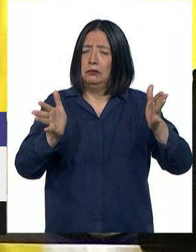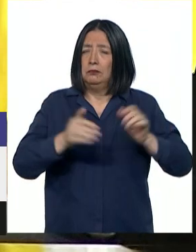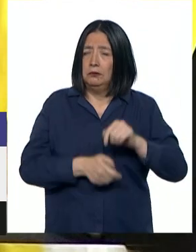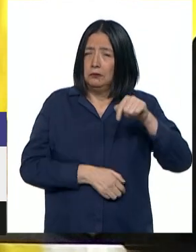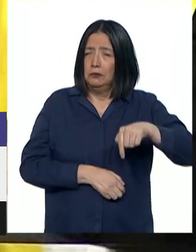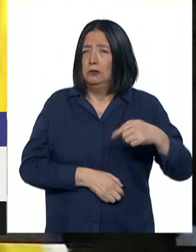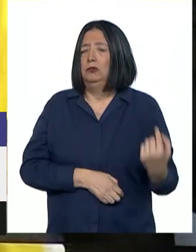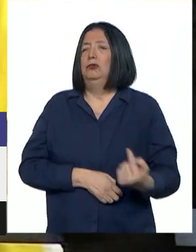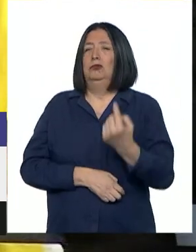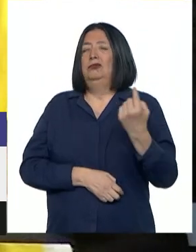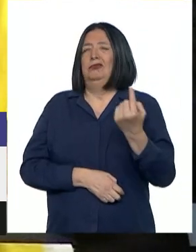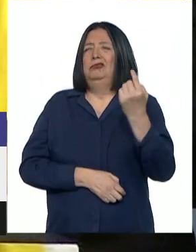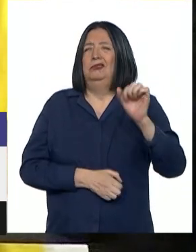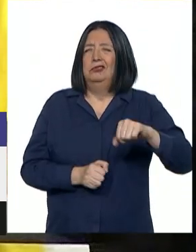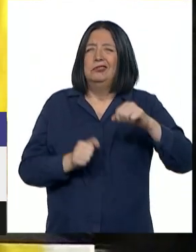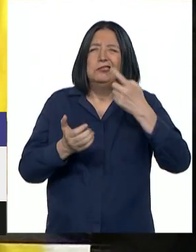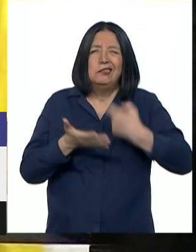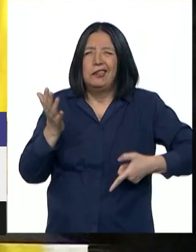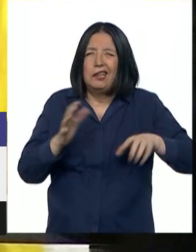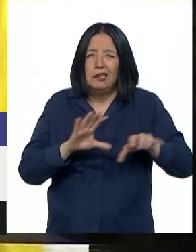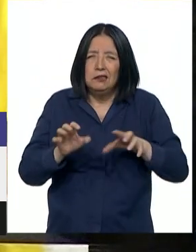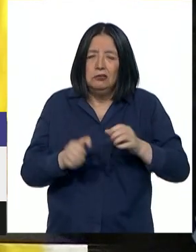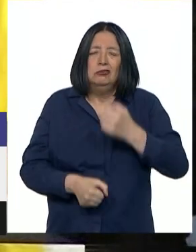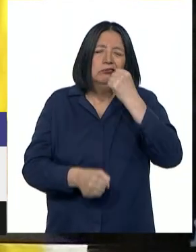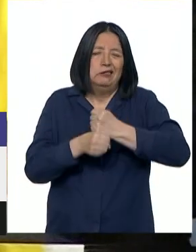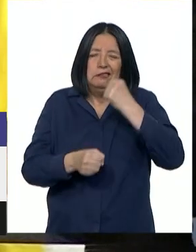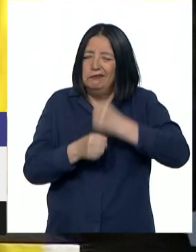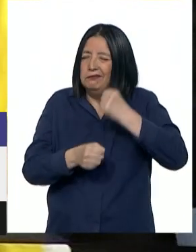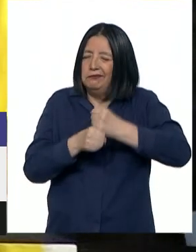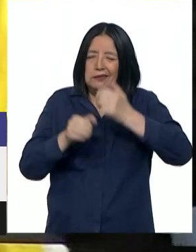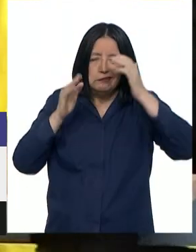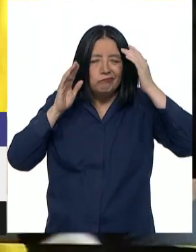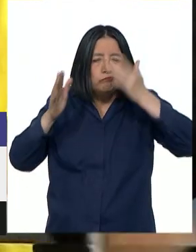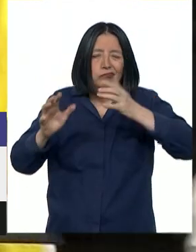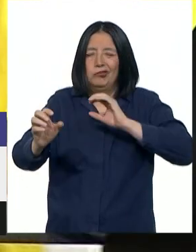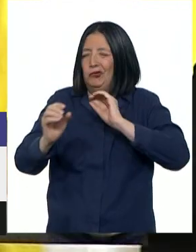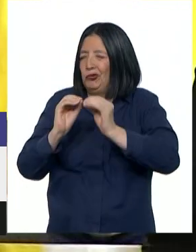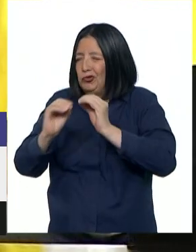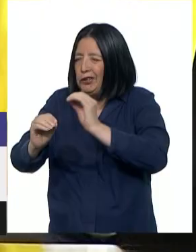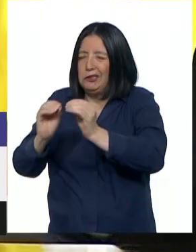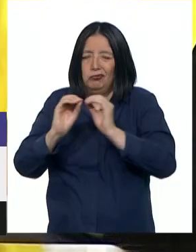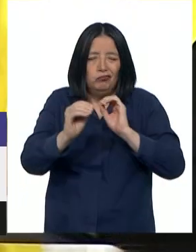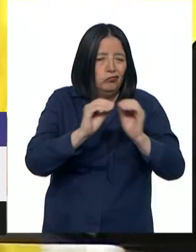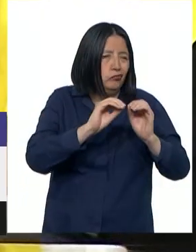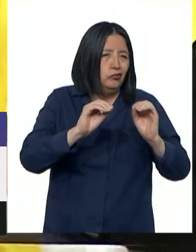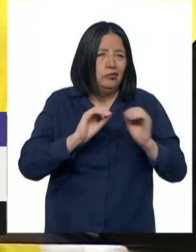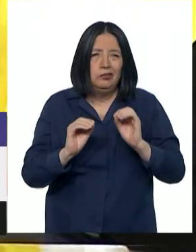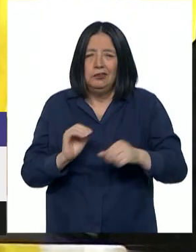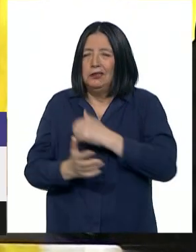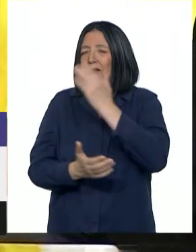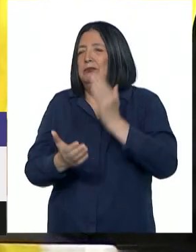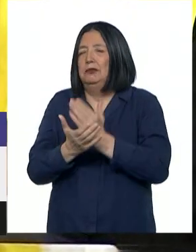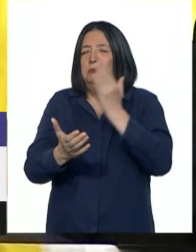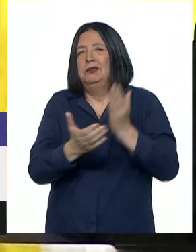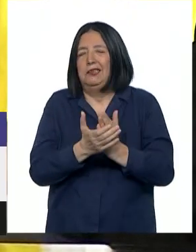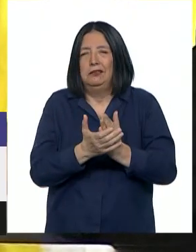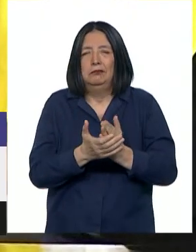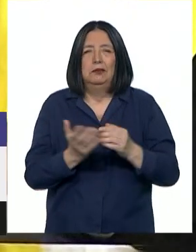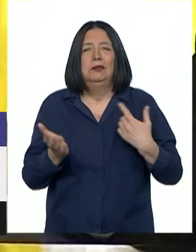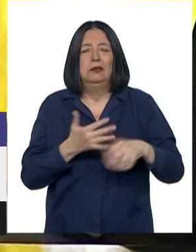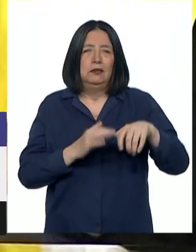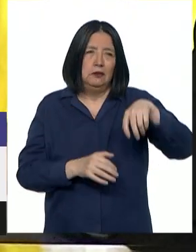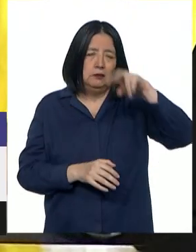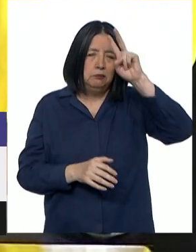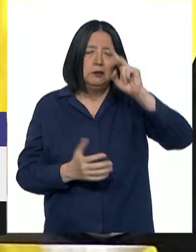solo se ha dedicado a resolver minuto a minuto los problemas que a la